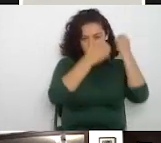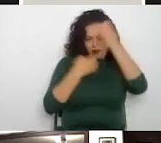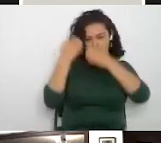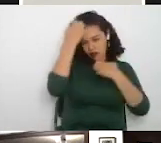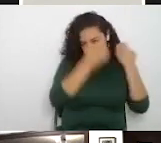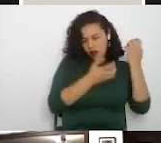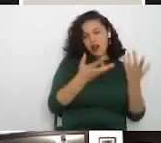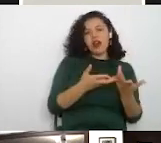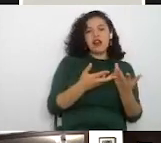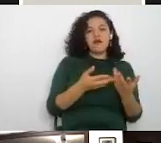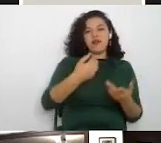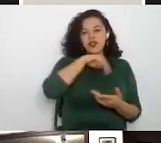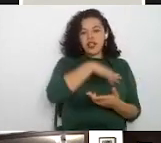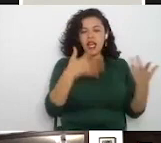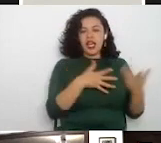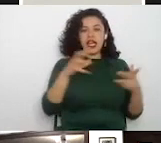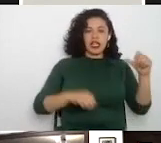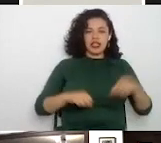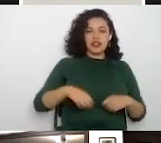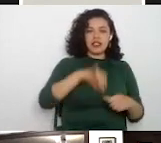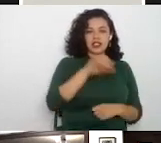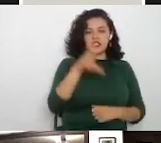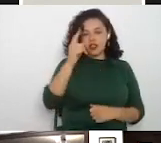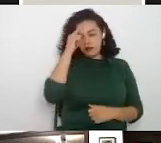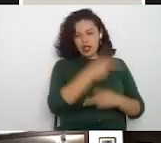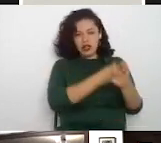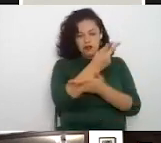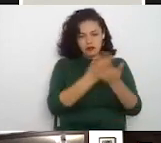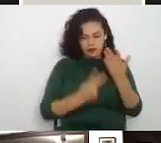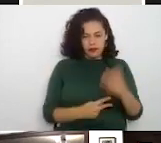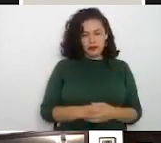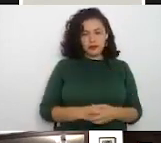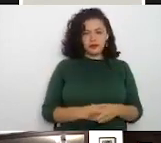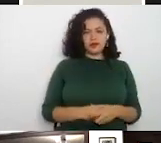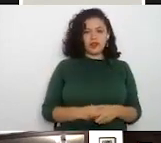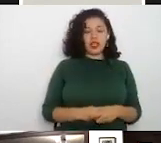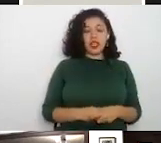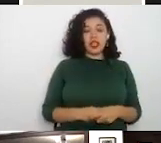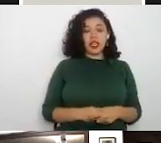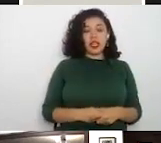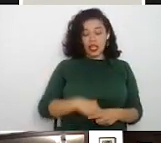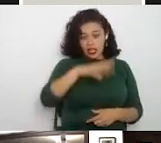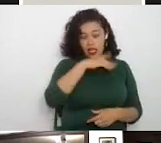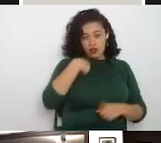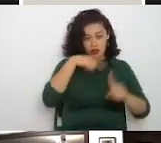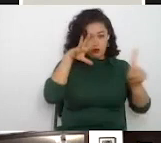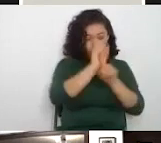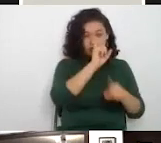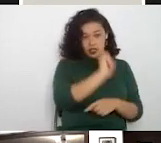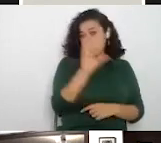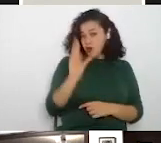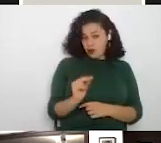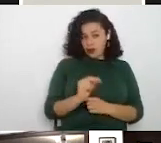estamos, si estamos realizando las actividades conforme a lo planeado y si se obtienen los resultados esperados, ¿no? Es